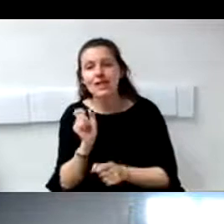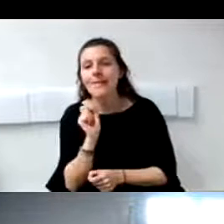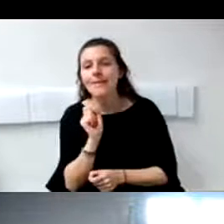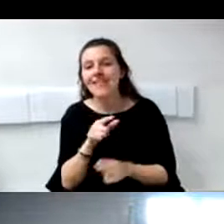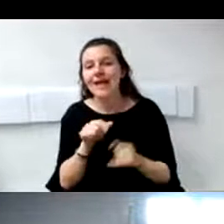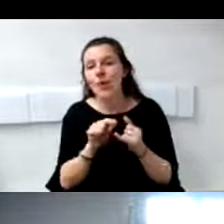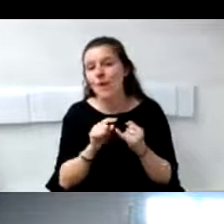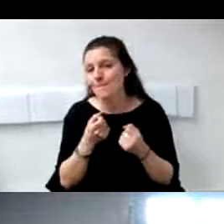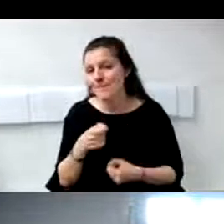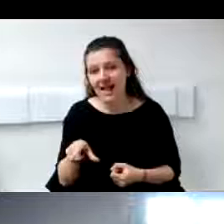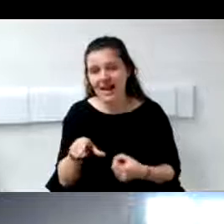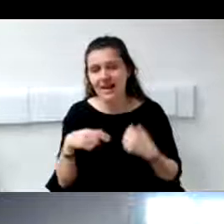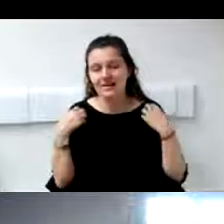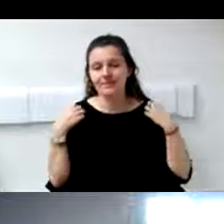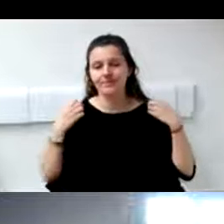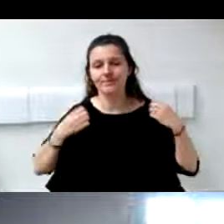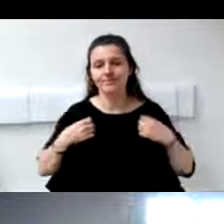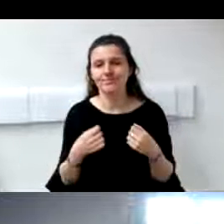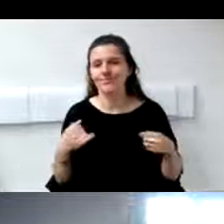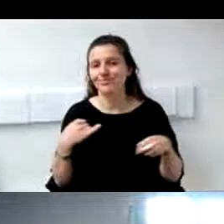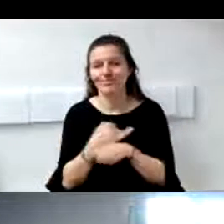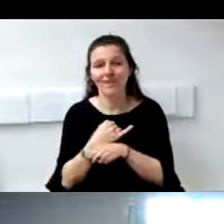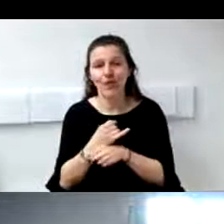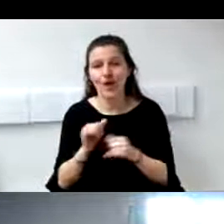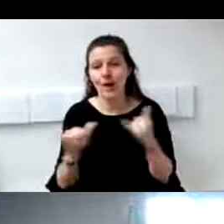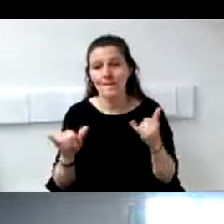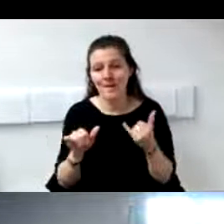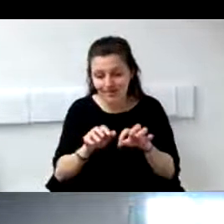están subsanadas.